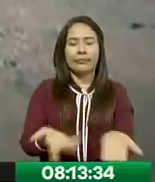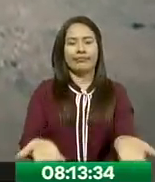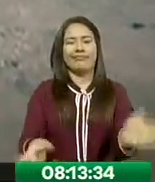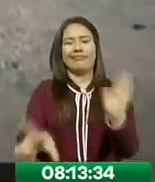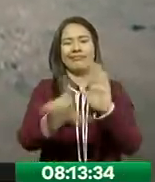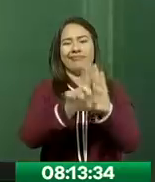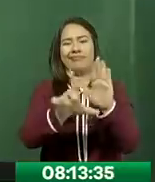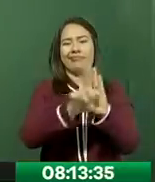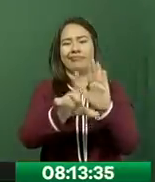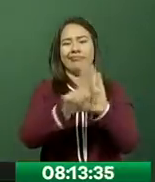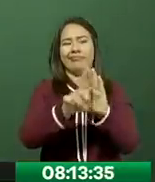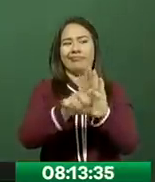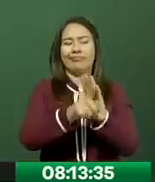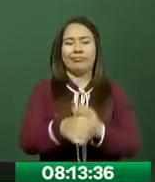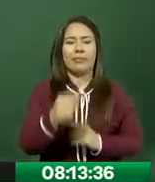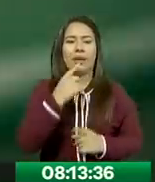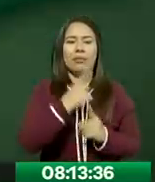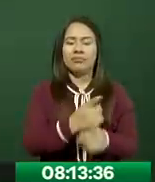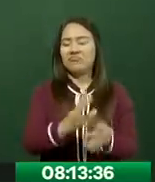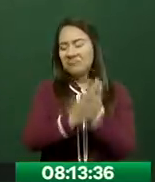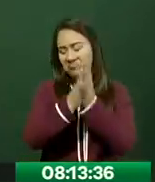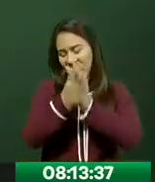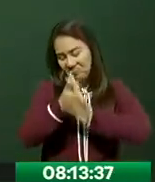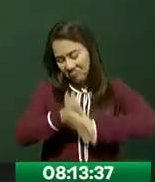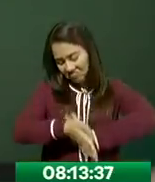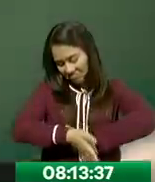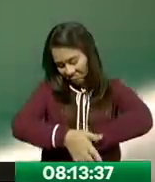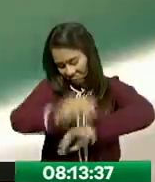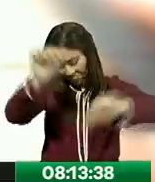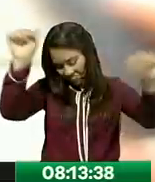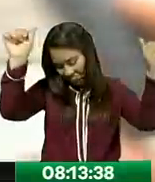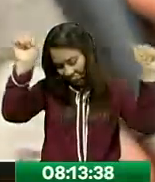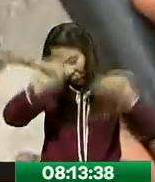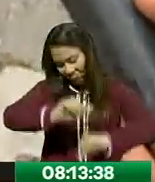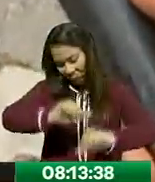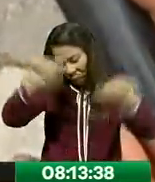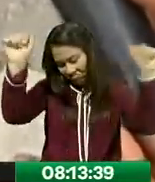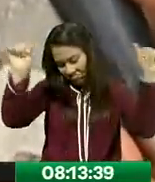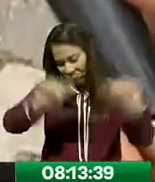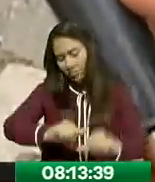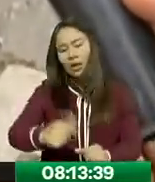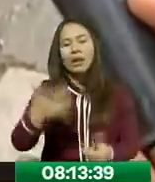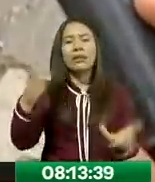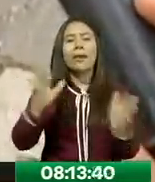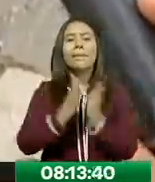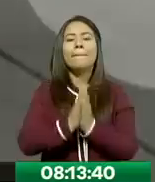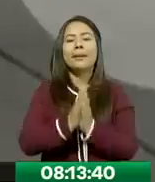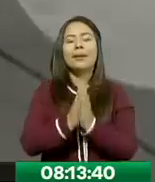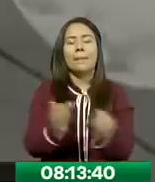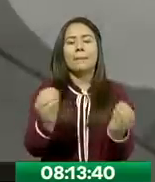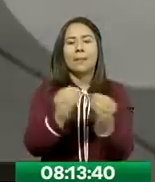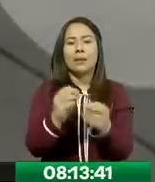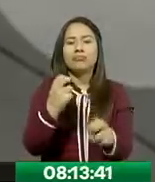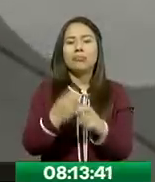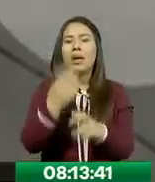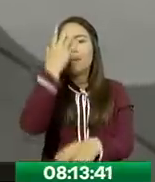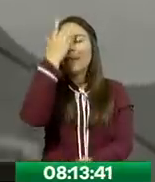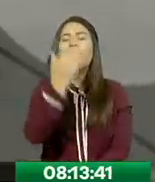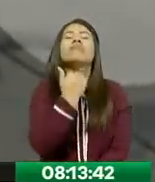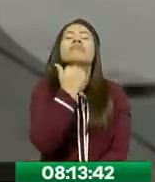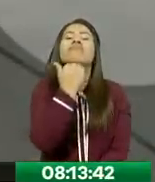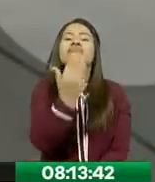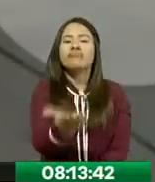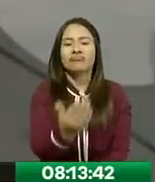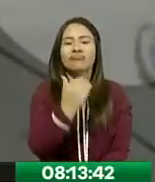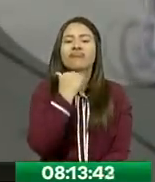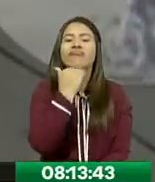leyes prodelictivas. De nada ha servido el pedido de rectificaciones, porque no les importa ni les